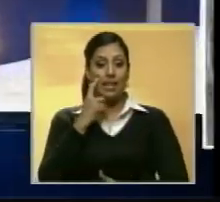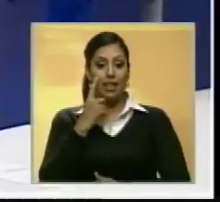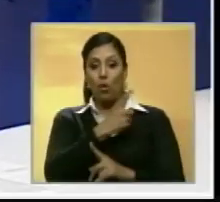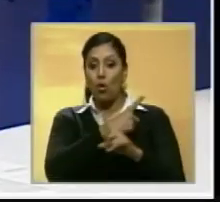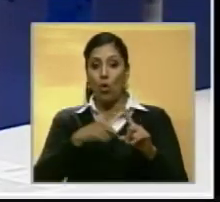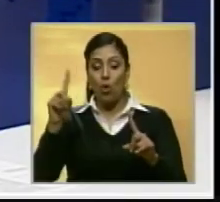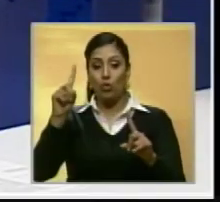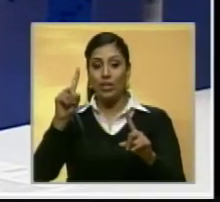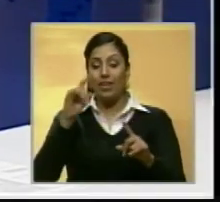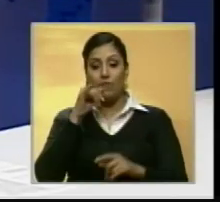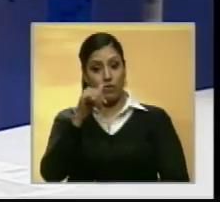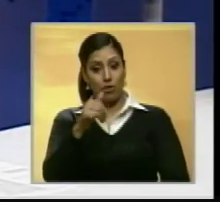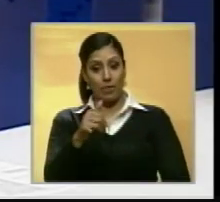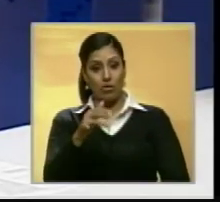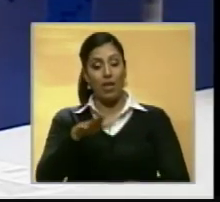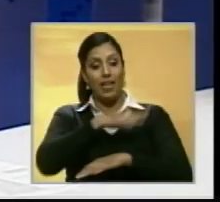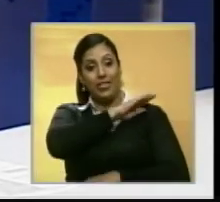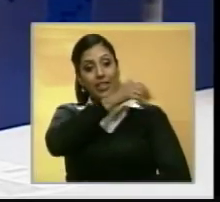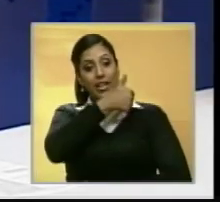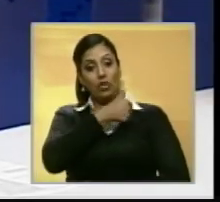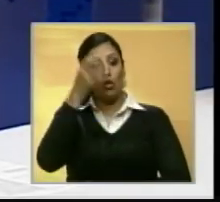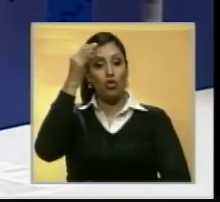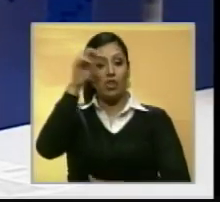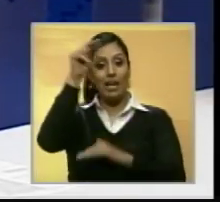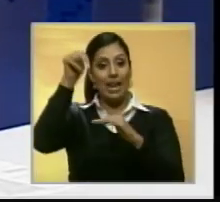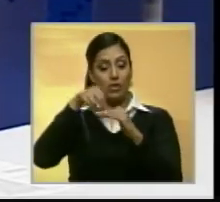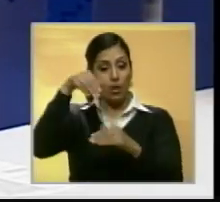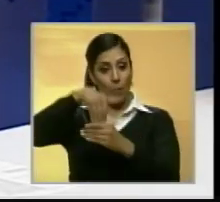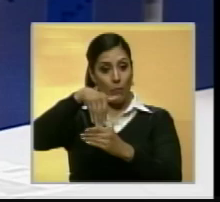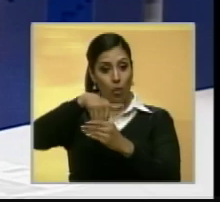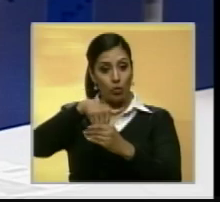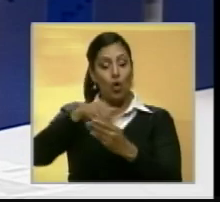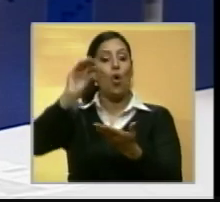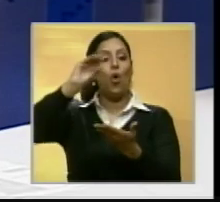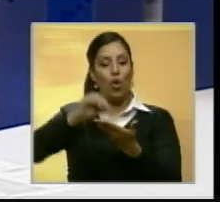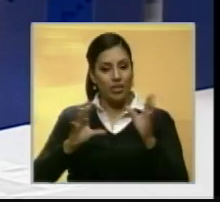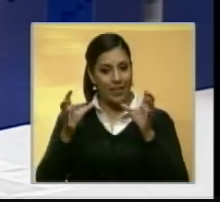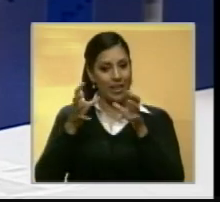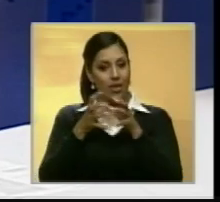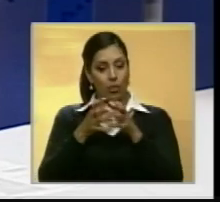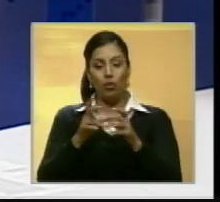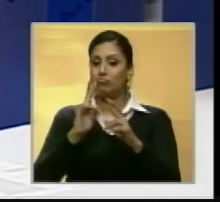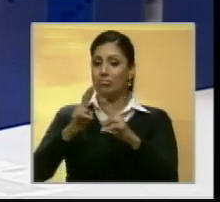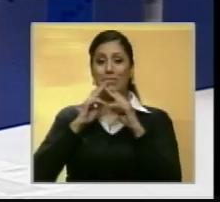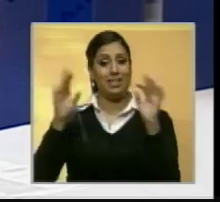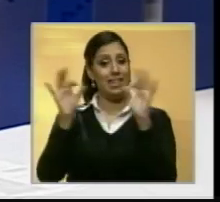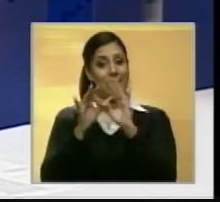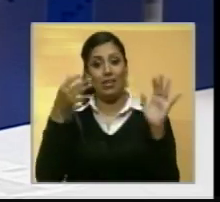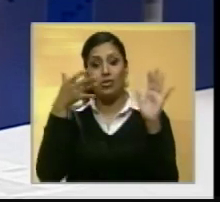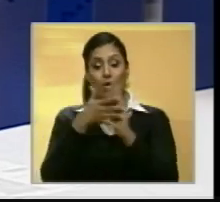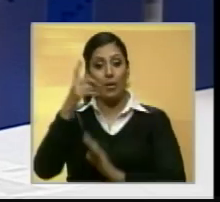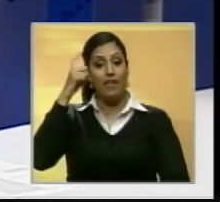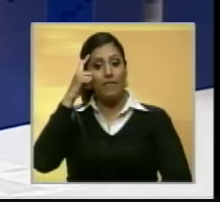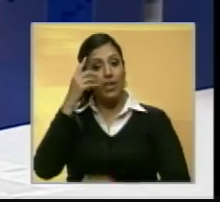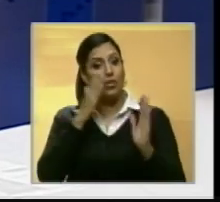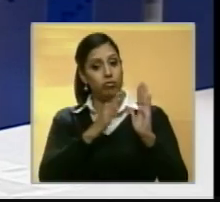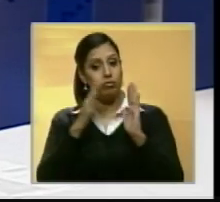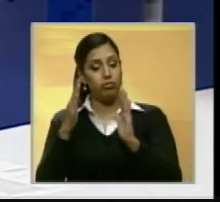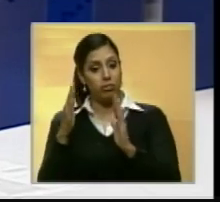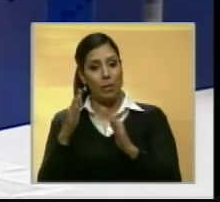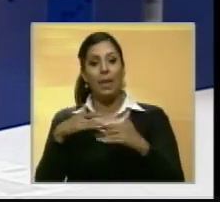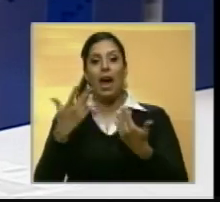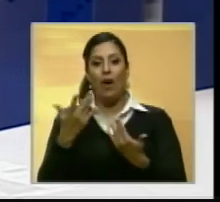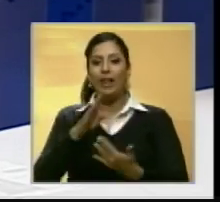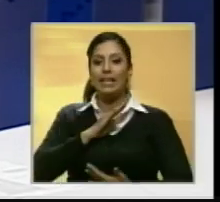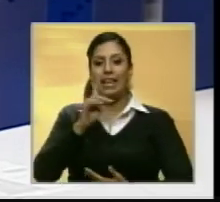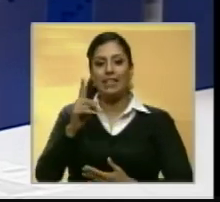Santiago. Y entre otras informaciones, el directorio del Consejo Nacional Electoral volvió a reunirse sin resultados en cuanto a las fechas y las condiciones, bajo